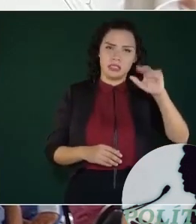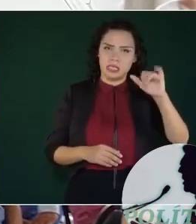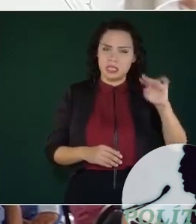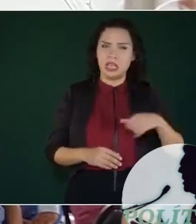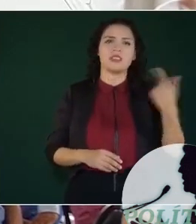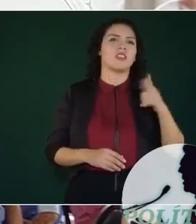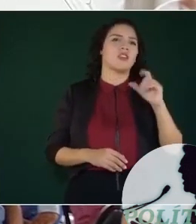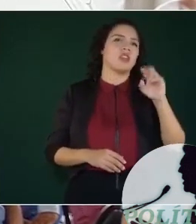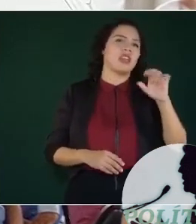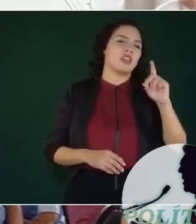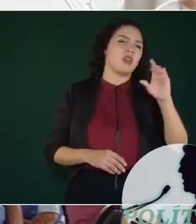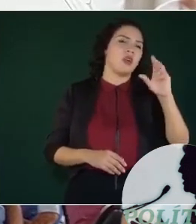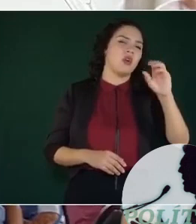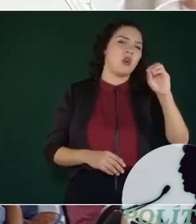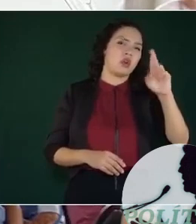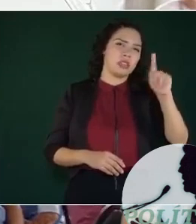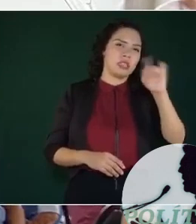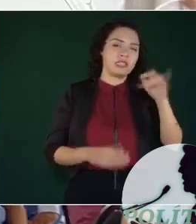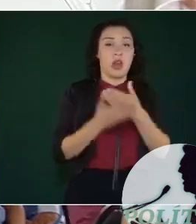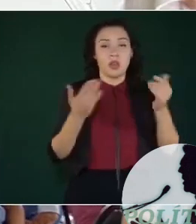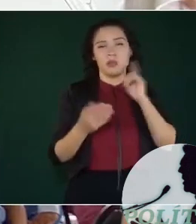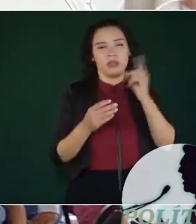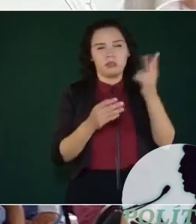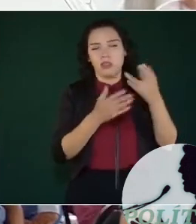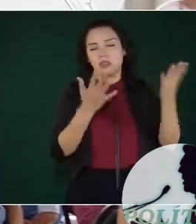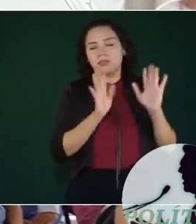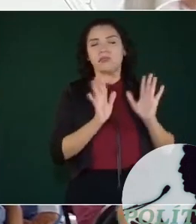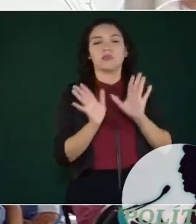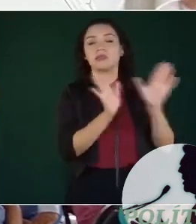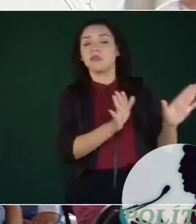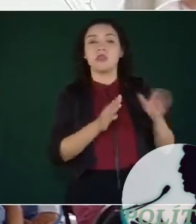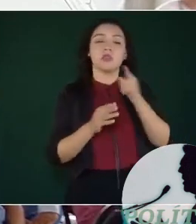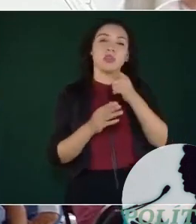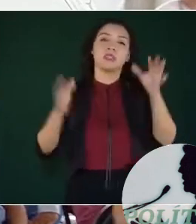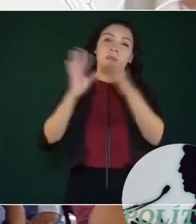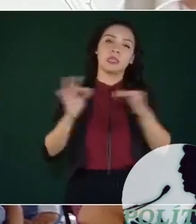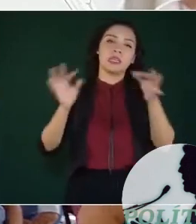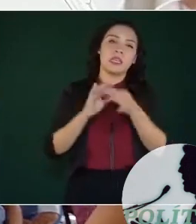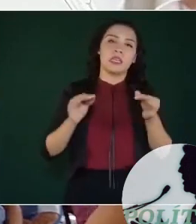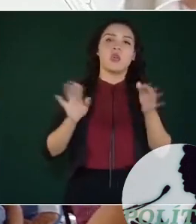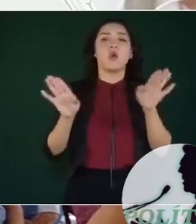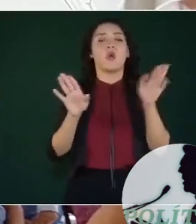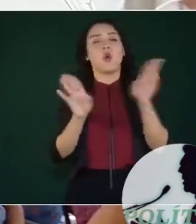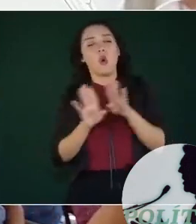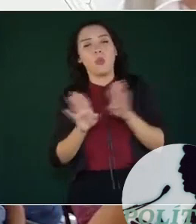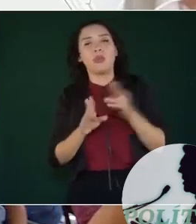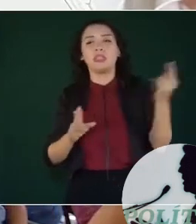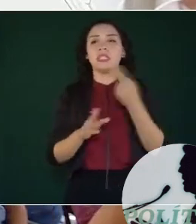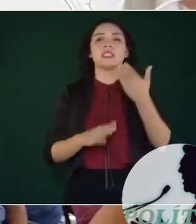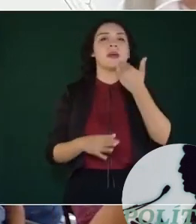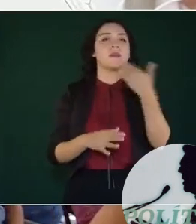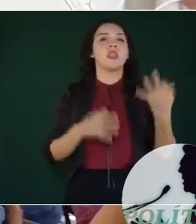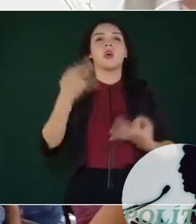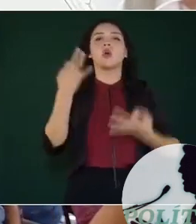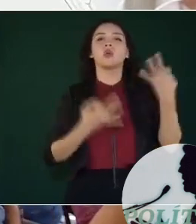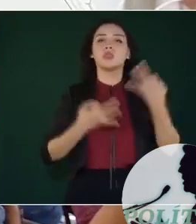magistrada, en el que se proponía hacer un mecanismo más amplio de justicia transicional,